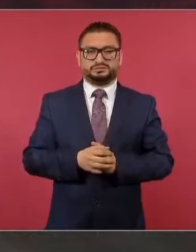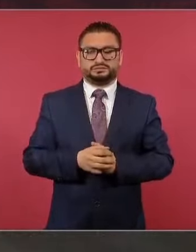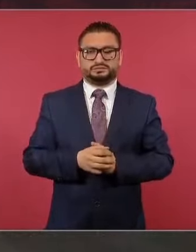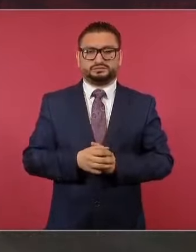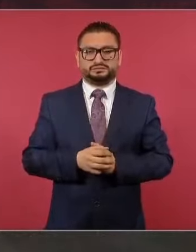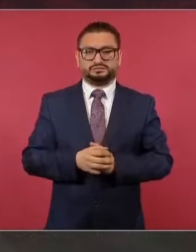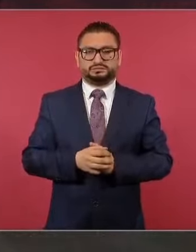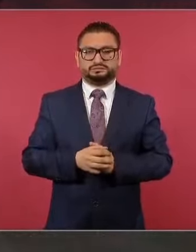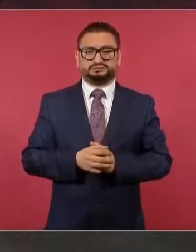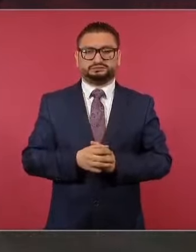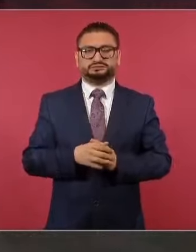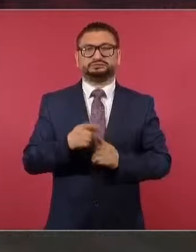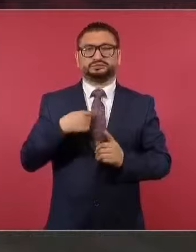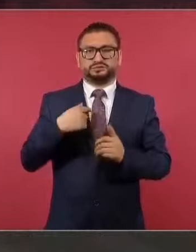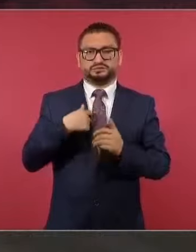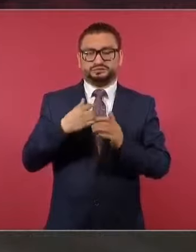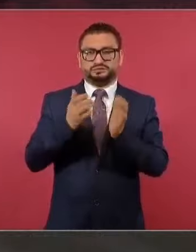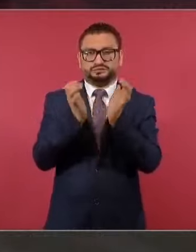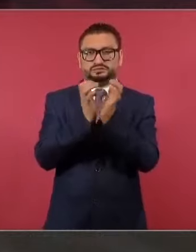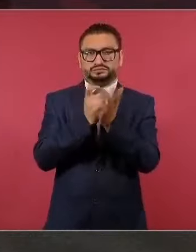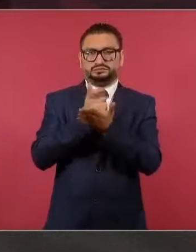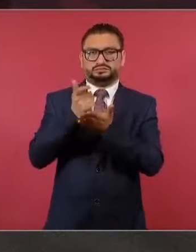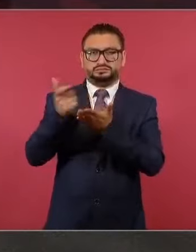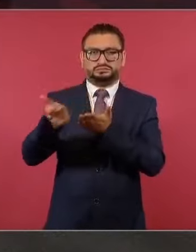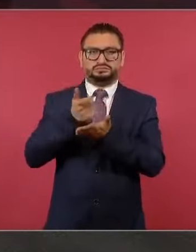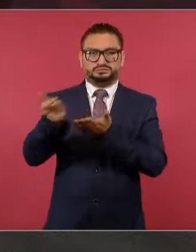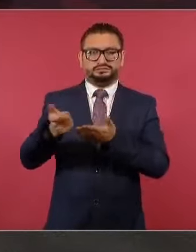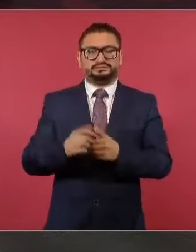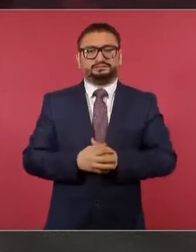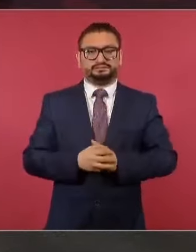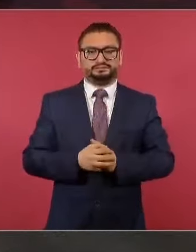1982, y pagué al ISSSTE